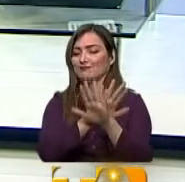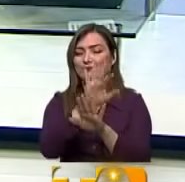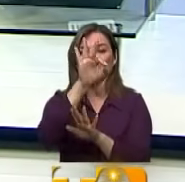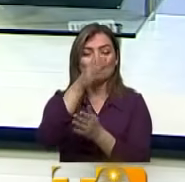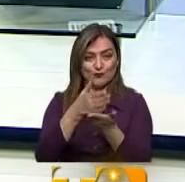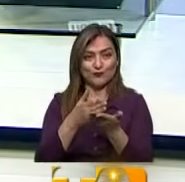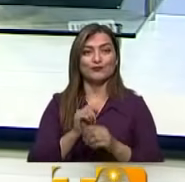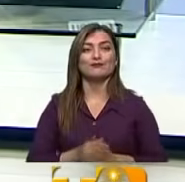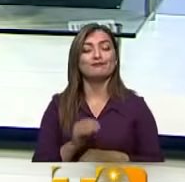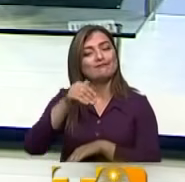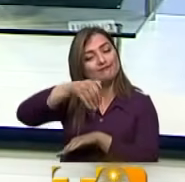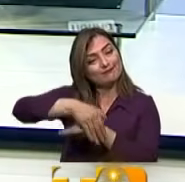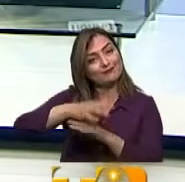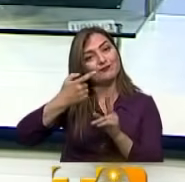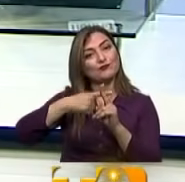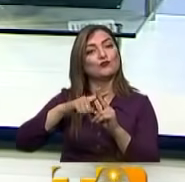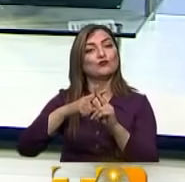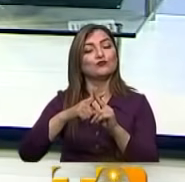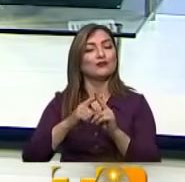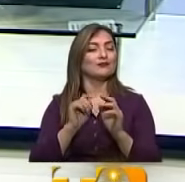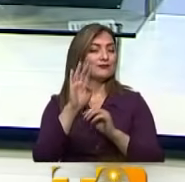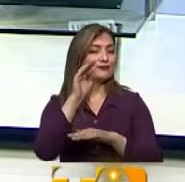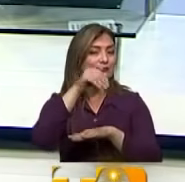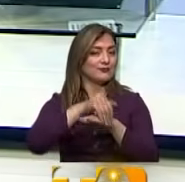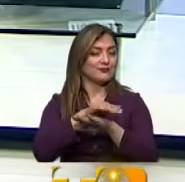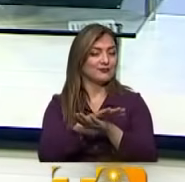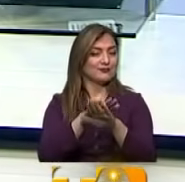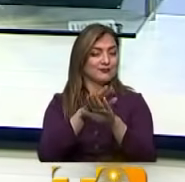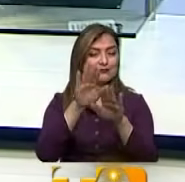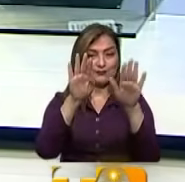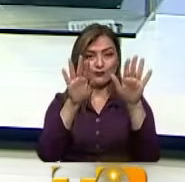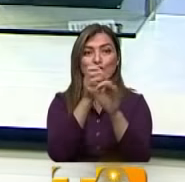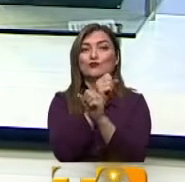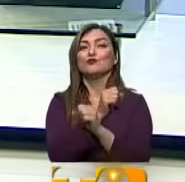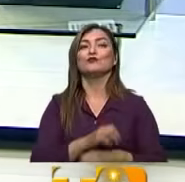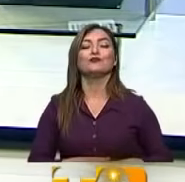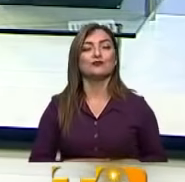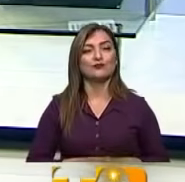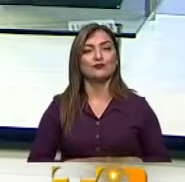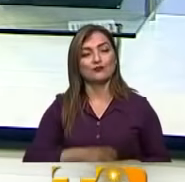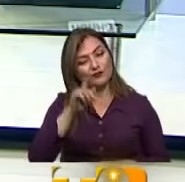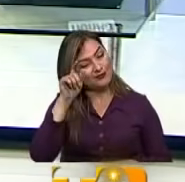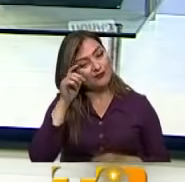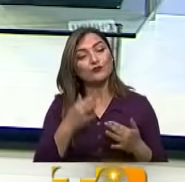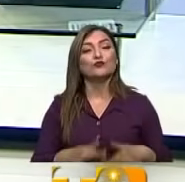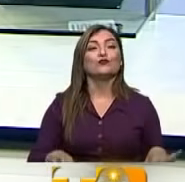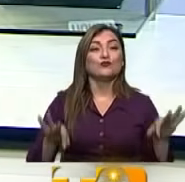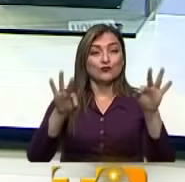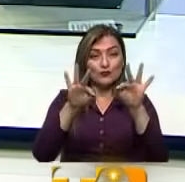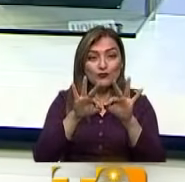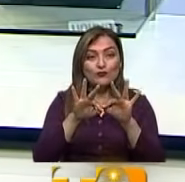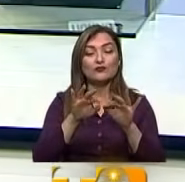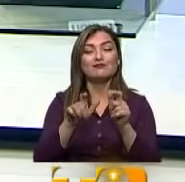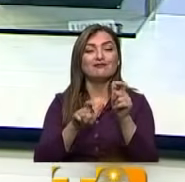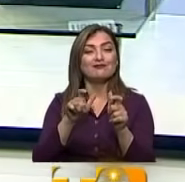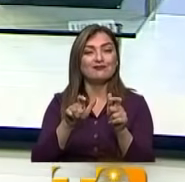las 9:30. Y en la tarde inicia a partir de las 16:00 hasta las 21:00. Recuerde, es muy importante, están exentos de esta medida